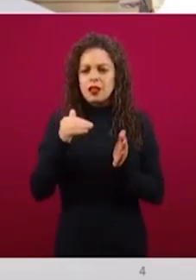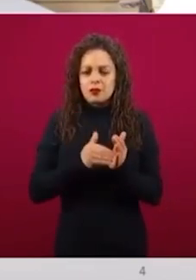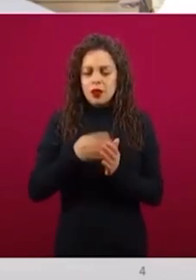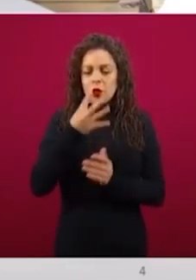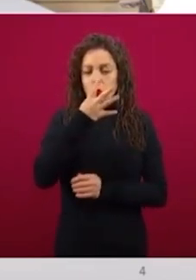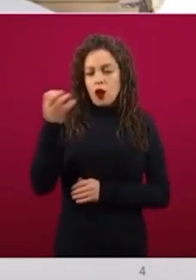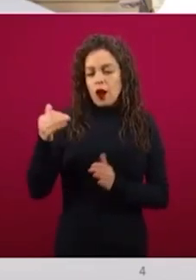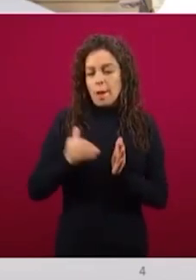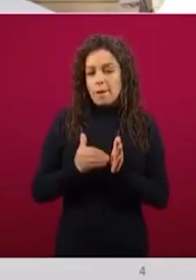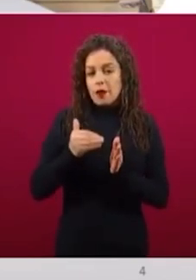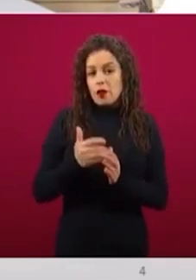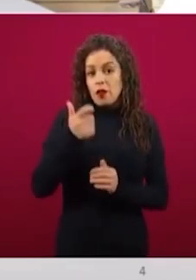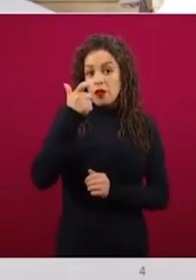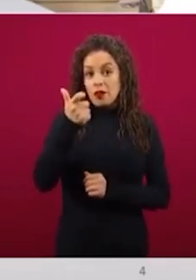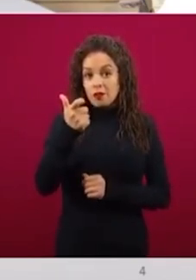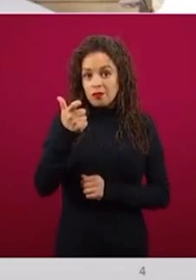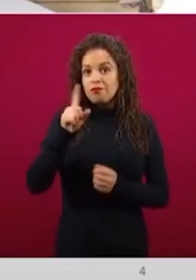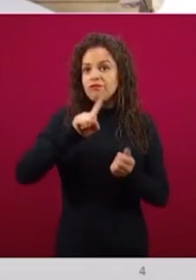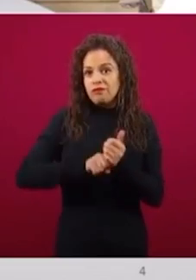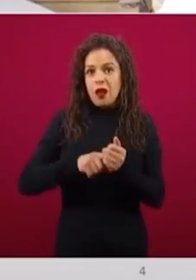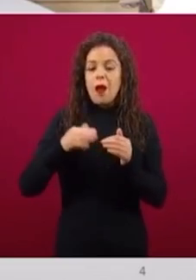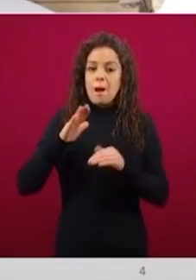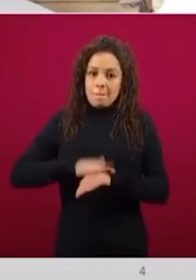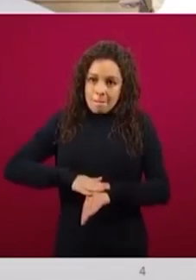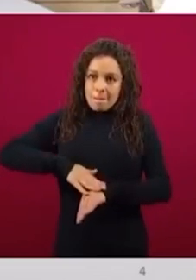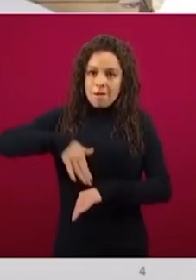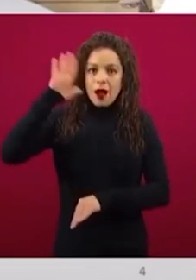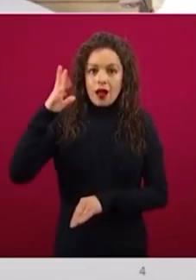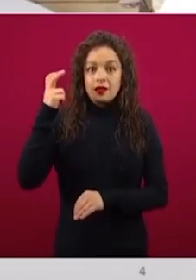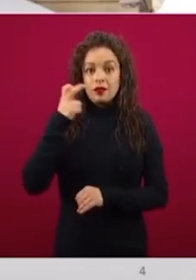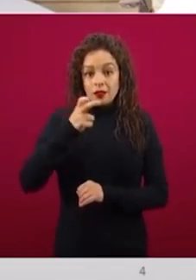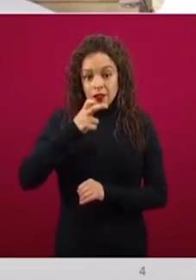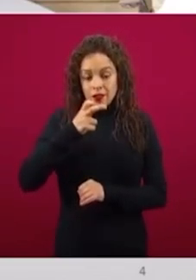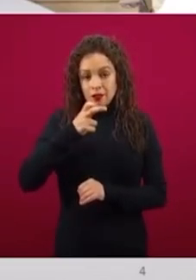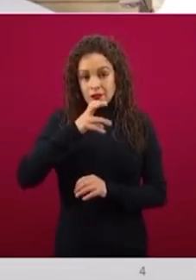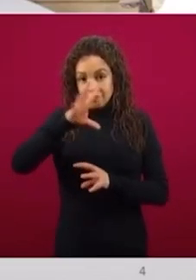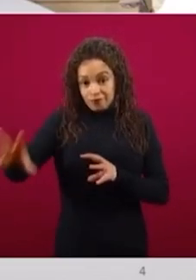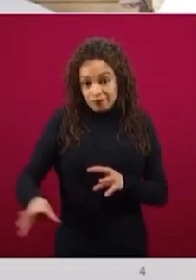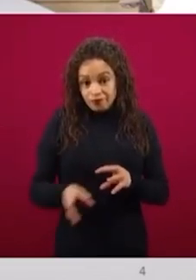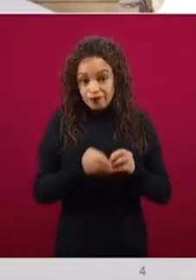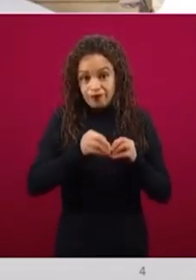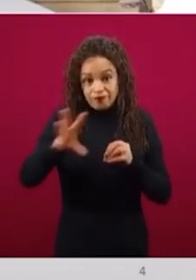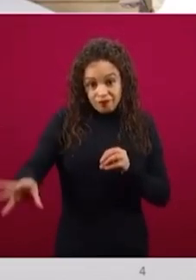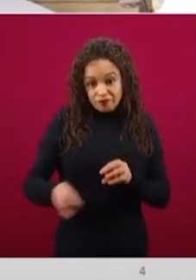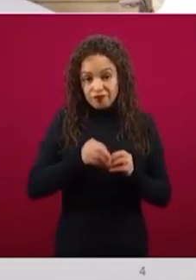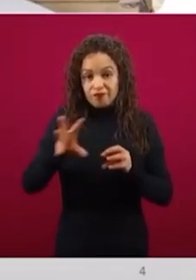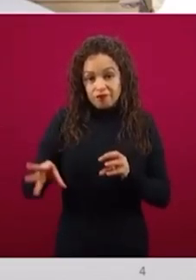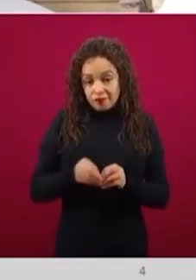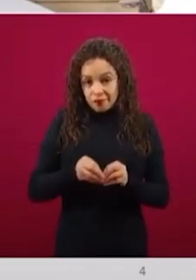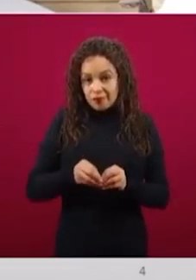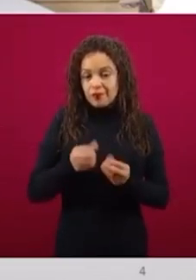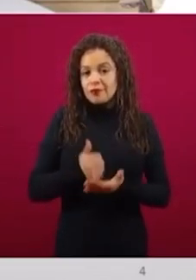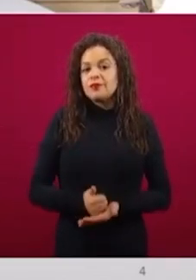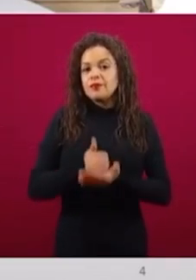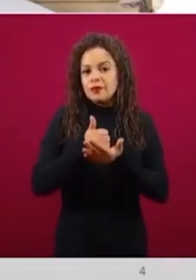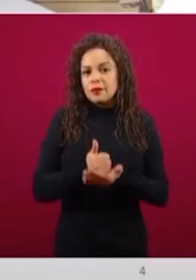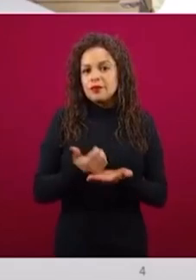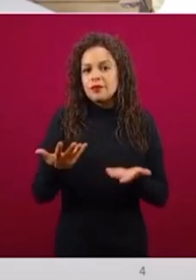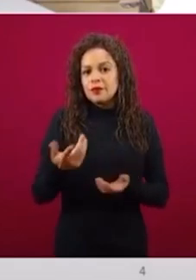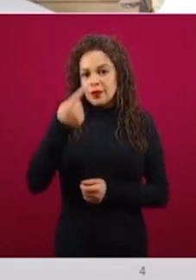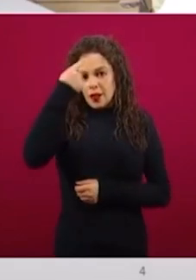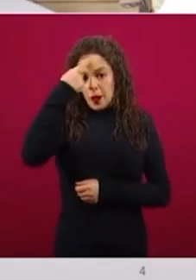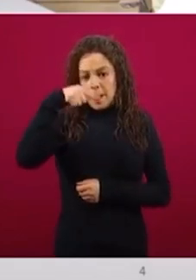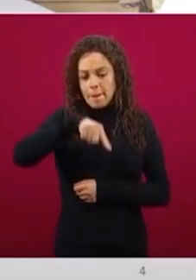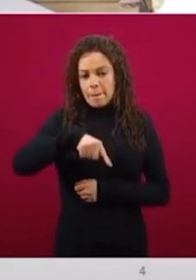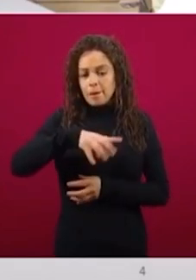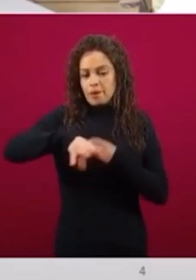3,400 millones de pesos más, que eso le suma precisamente a la economía de lo micro, de lo